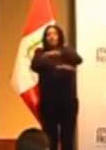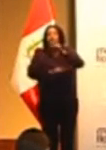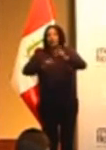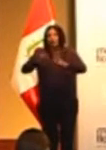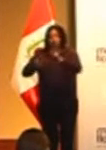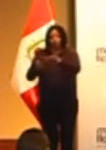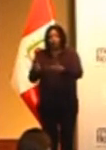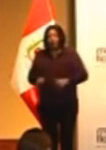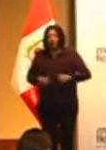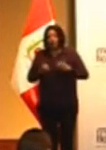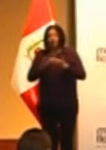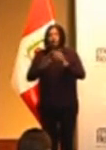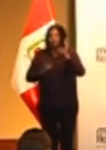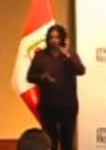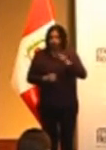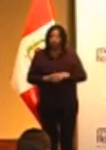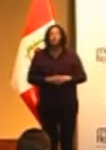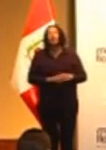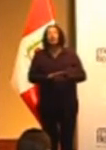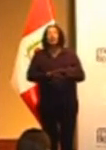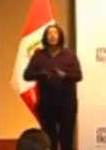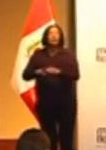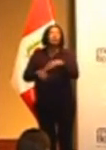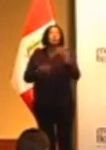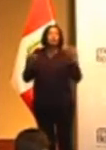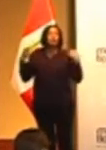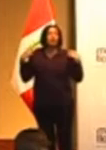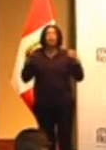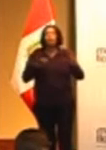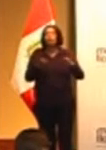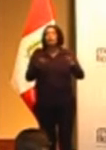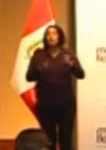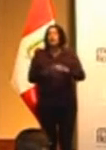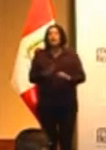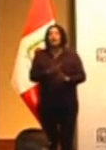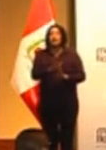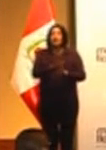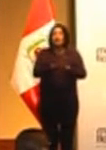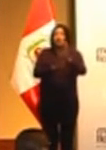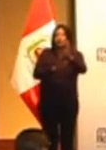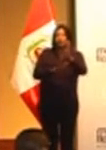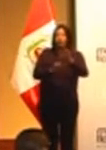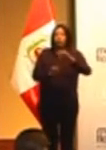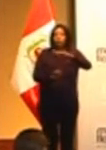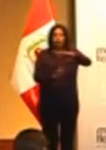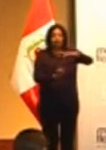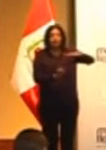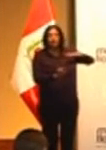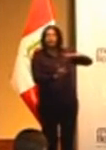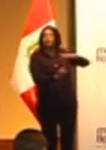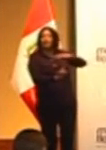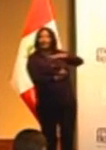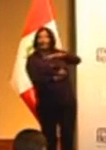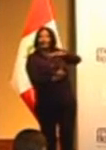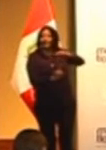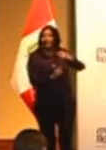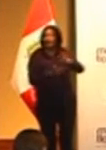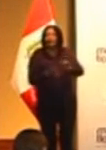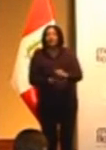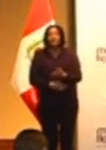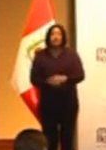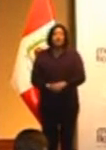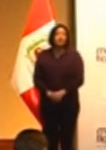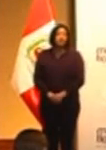miraflorinos. No podía estar ausente la Gerencia de Desarrollo Medioambiental, ¿no? De Desarrollo Urbano y de